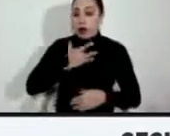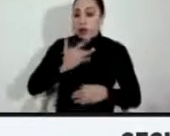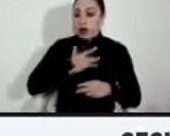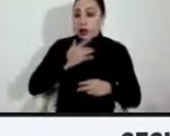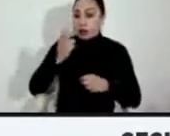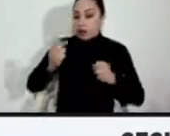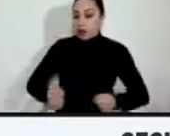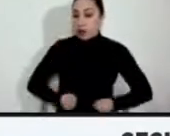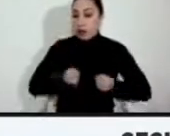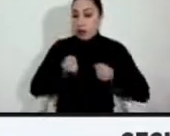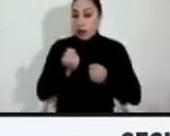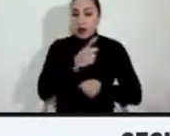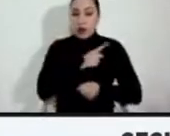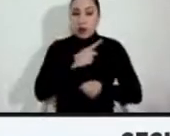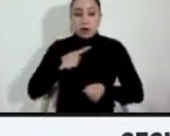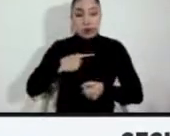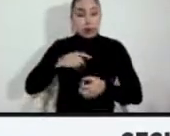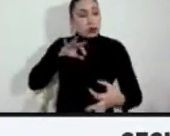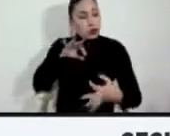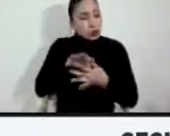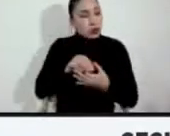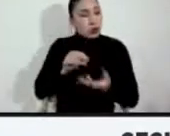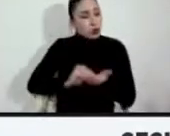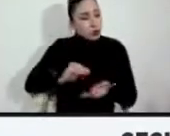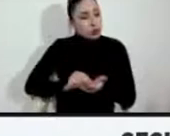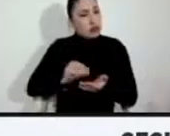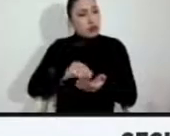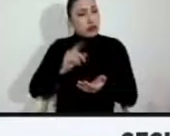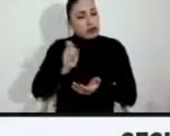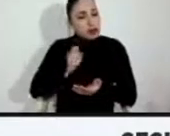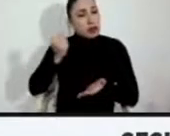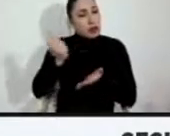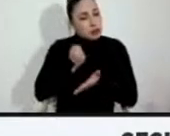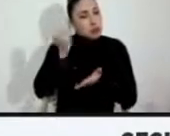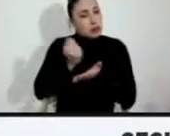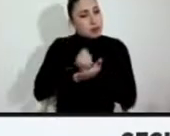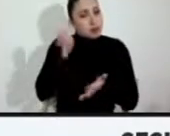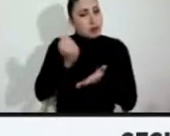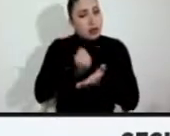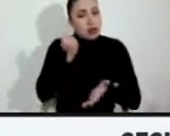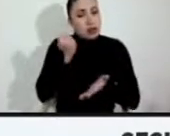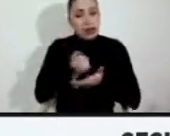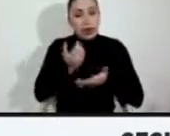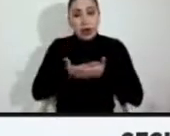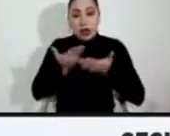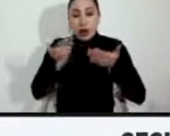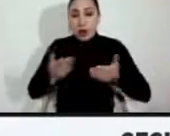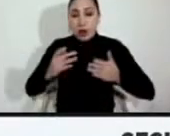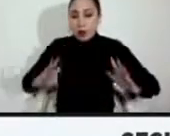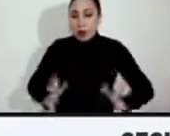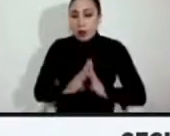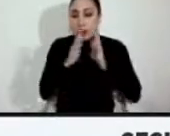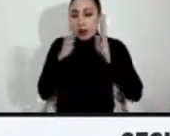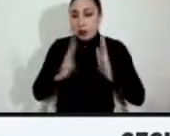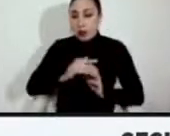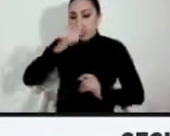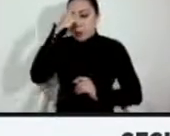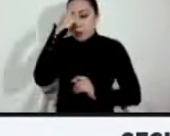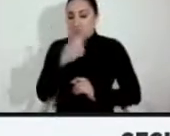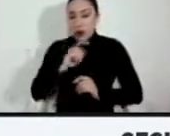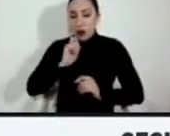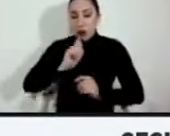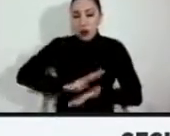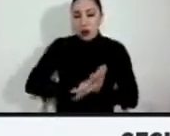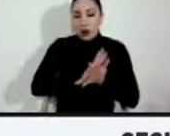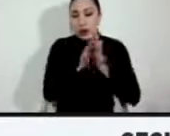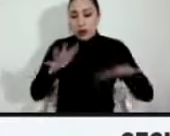a mujeres que de manera activa participaron en la Constitución de México que conocemos. Hablemos de